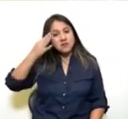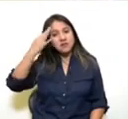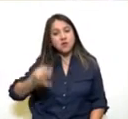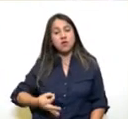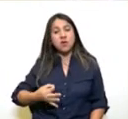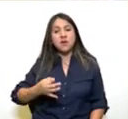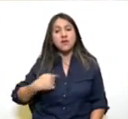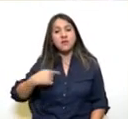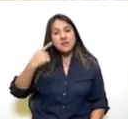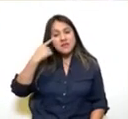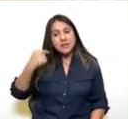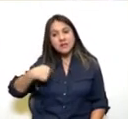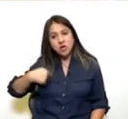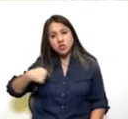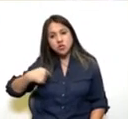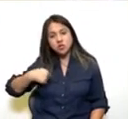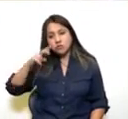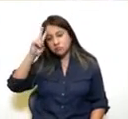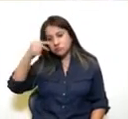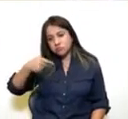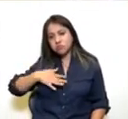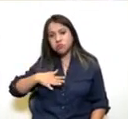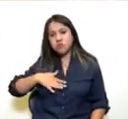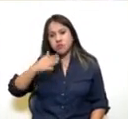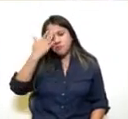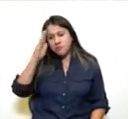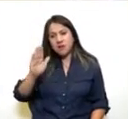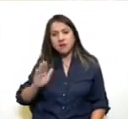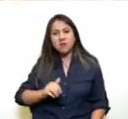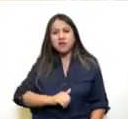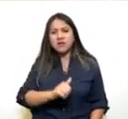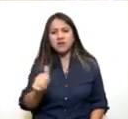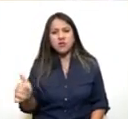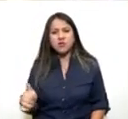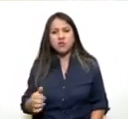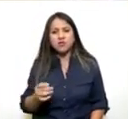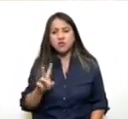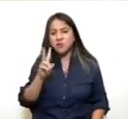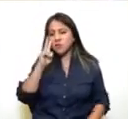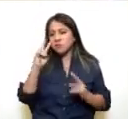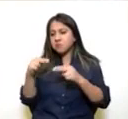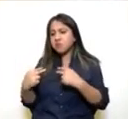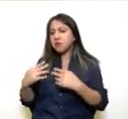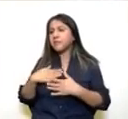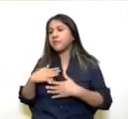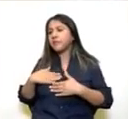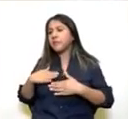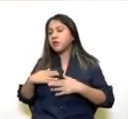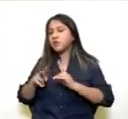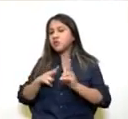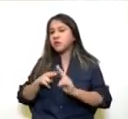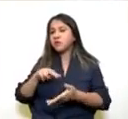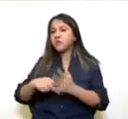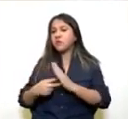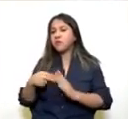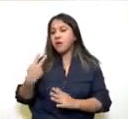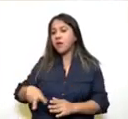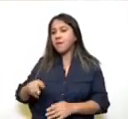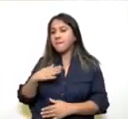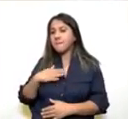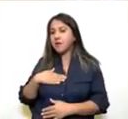individualismo es malo para todos mirarnos el ombligo solucionar nuestros problemas